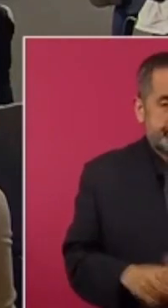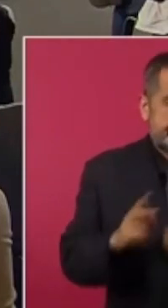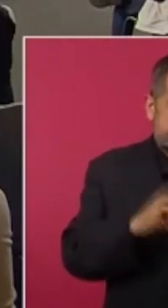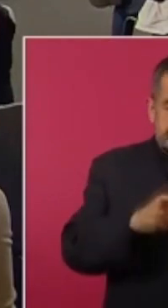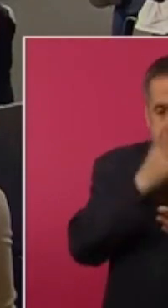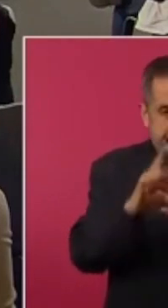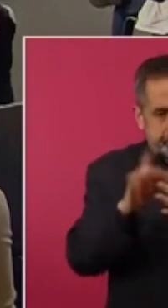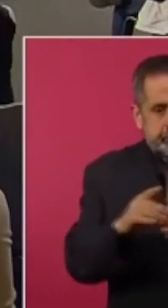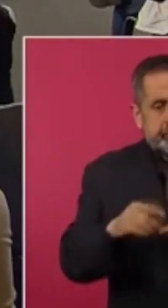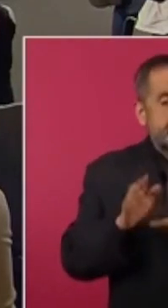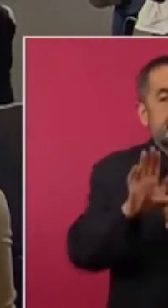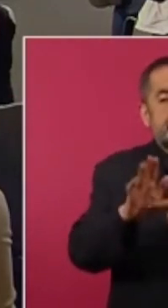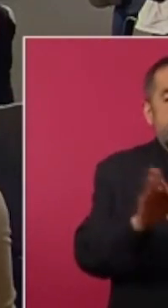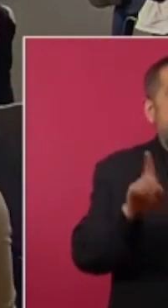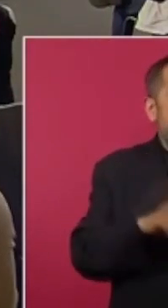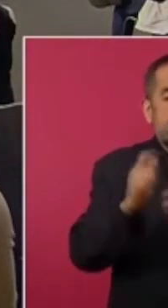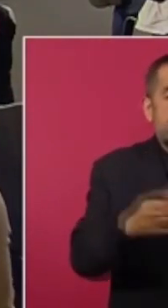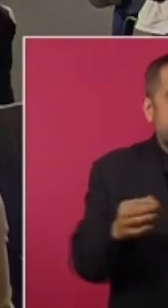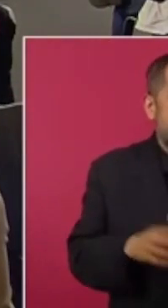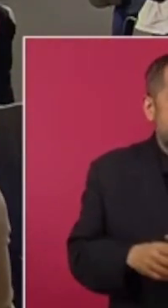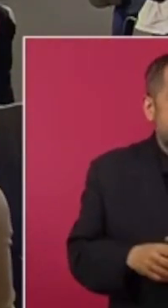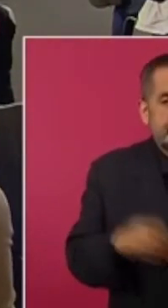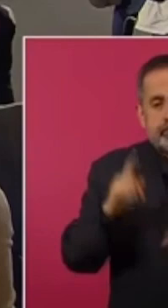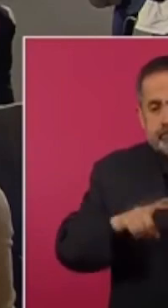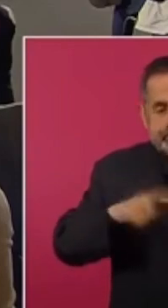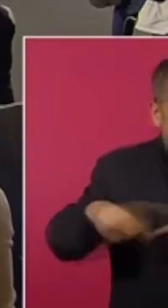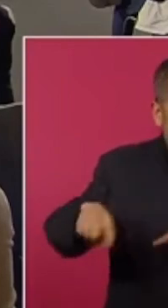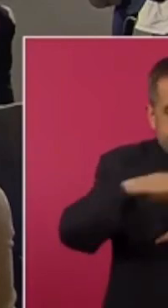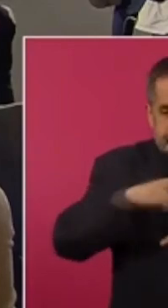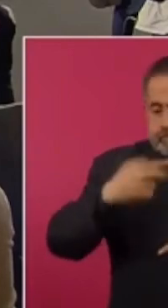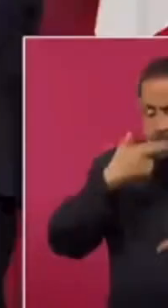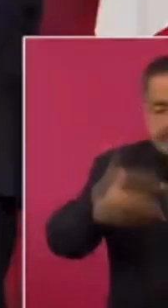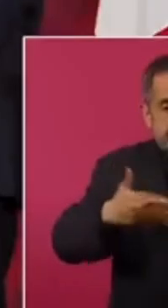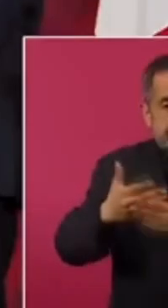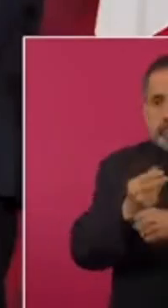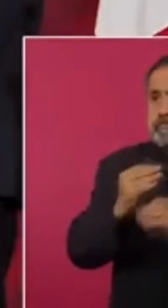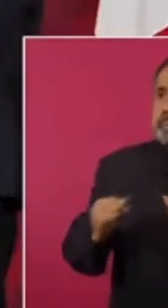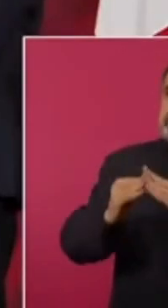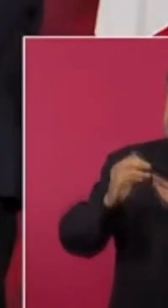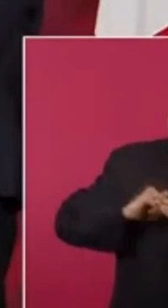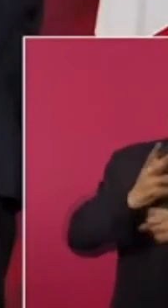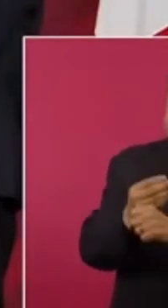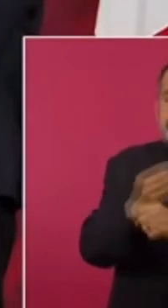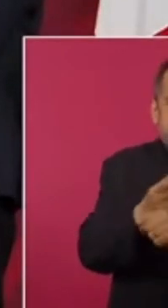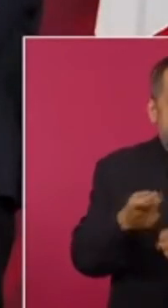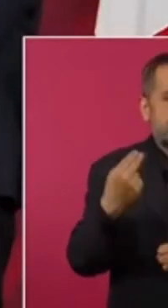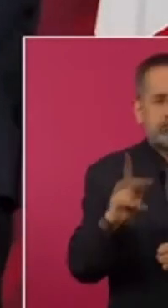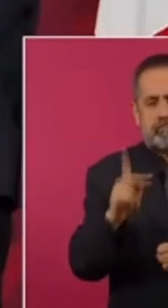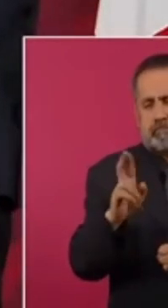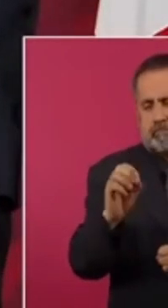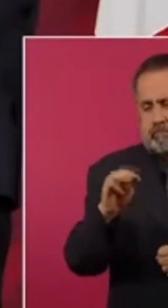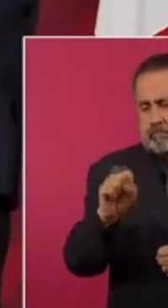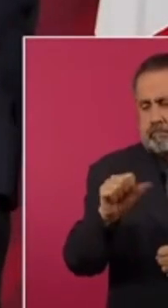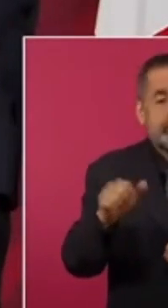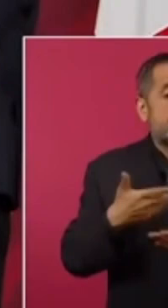costumbre, ahora darles cuenta de intervenciones en el programa de mejoramiento de zonas arqueológicas Promesa. Vamos a ocuparnos ahora